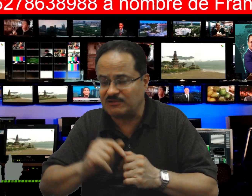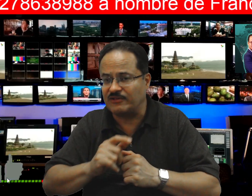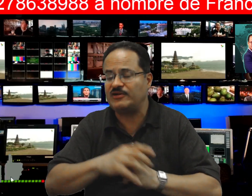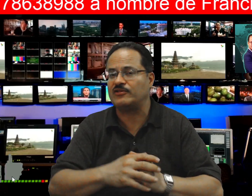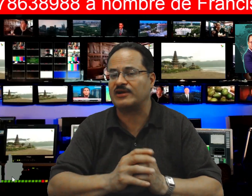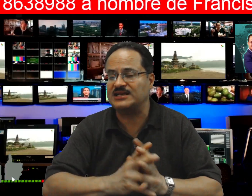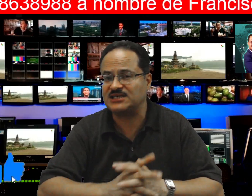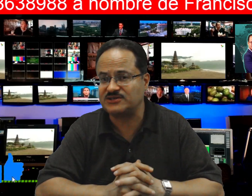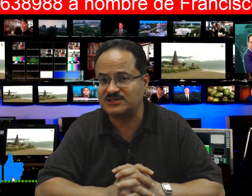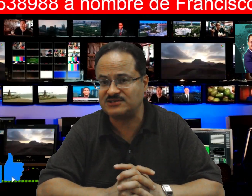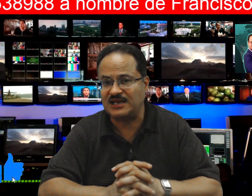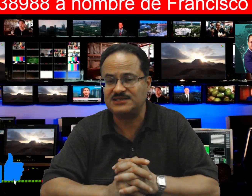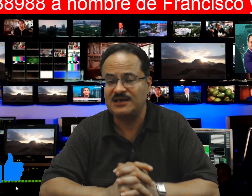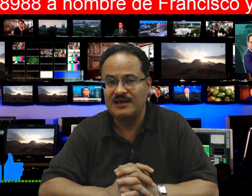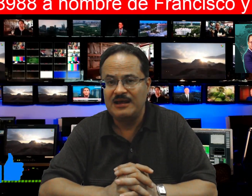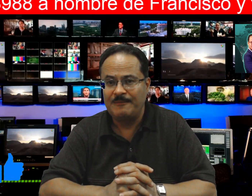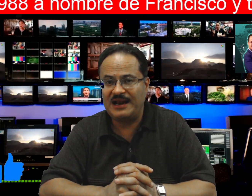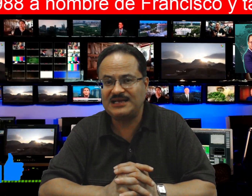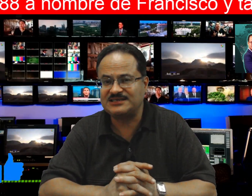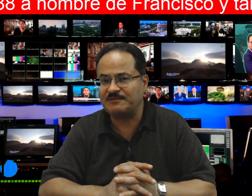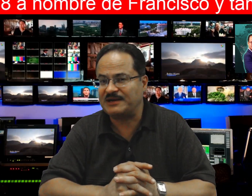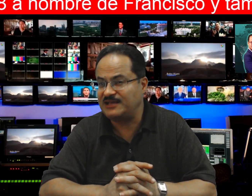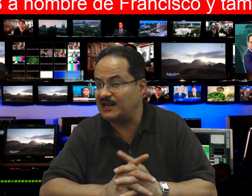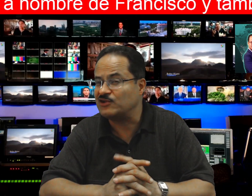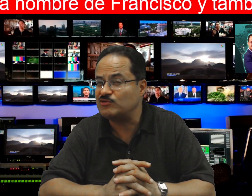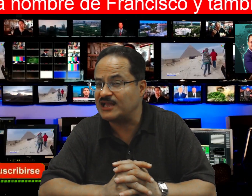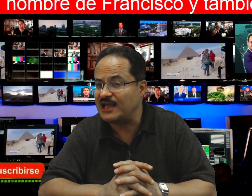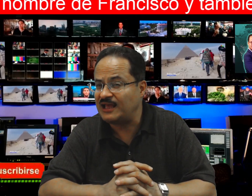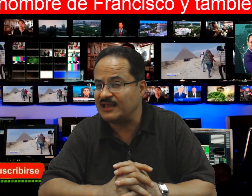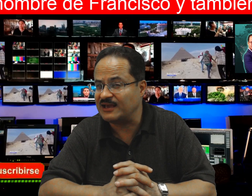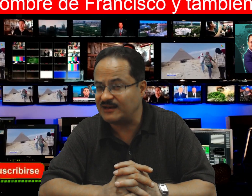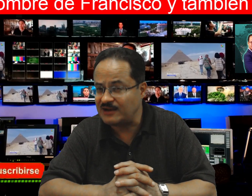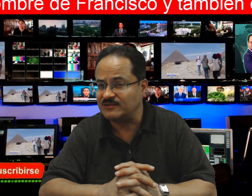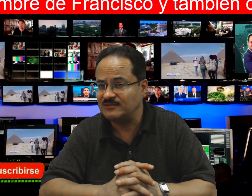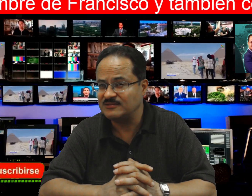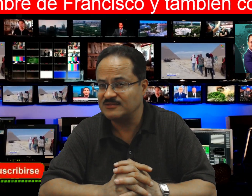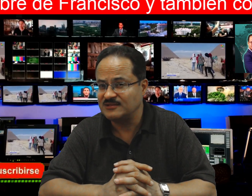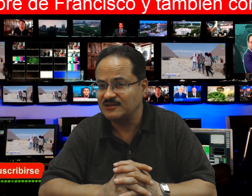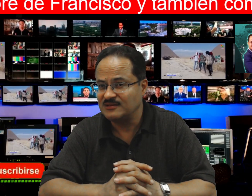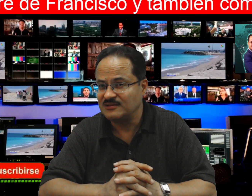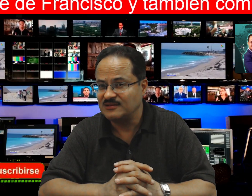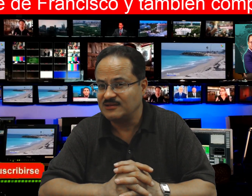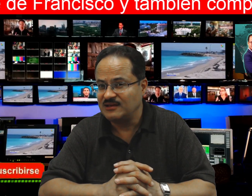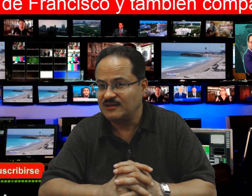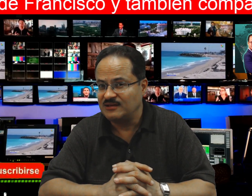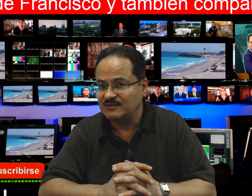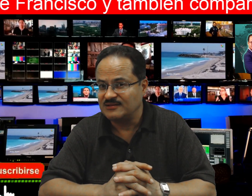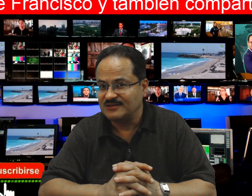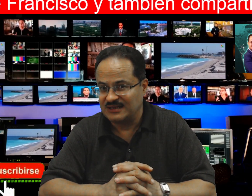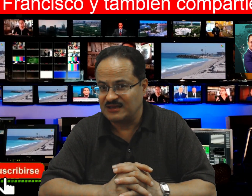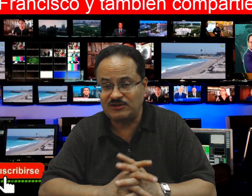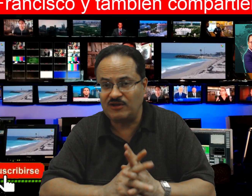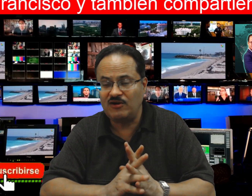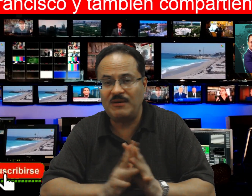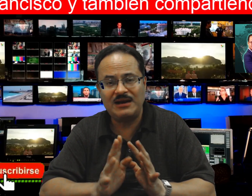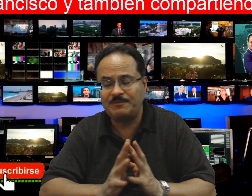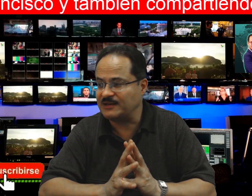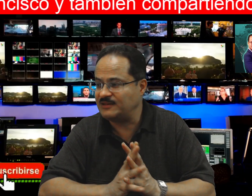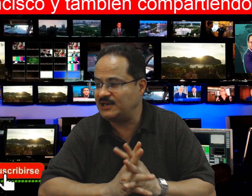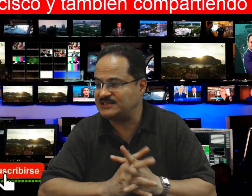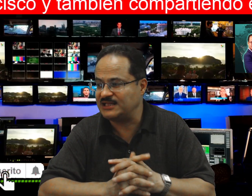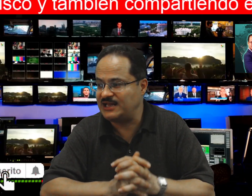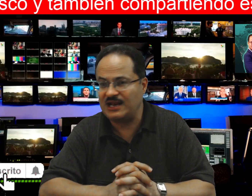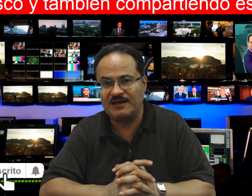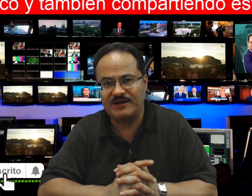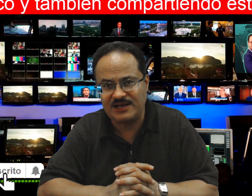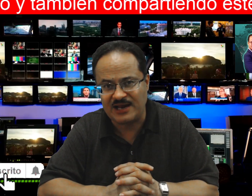atención cuando dijo de organizaciones sociales para que se repartiera la ayuda ya en Guerrero que todo lo va a repartir